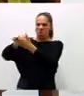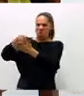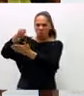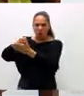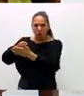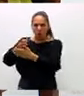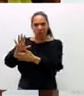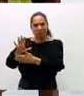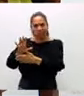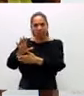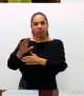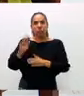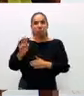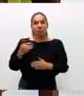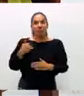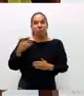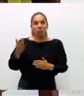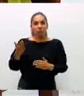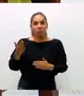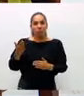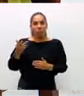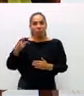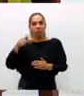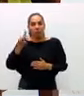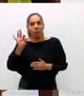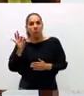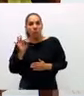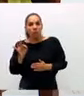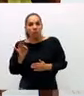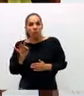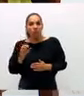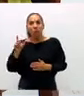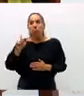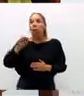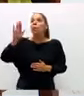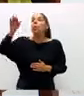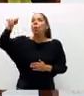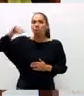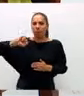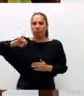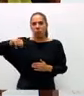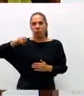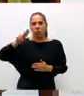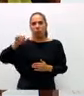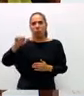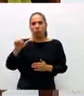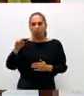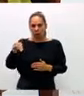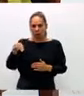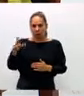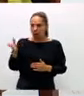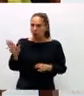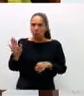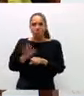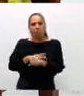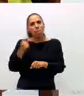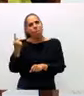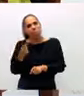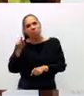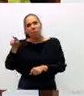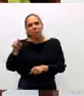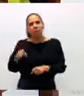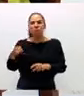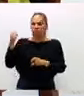resolver así, en cuanto participa de un conflicto, pues reacciona de manera violenta. Entonces ahí es